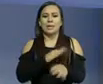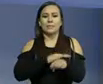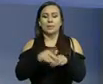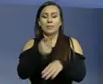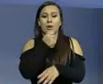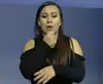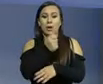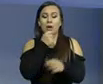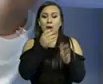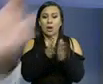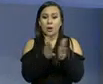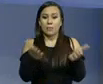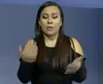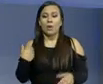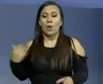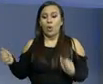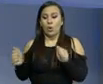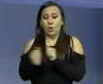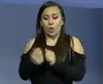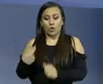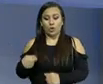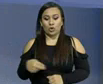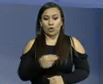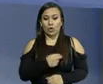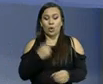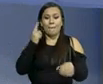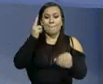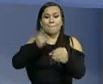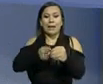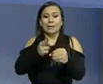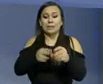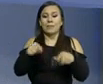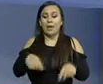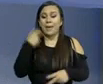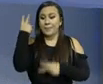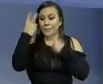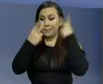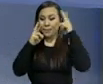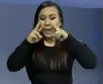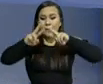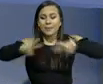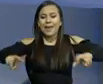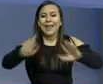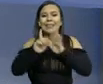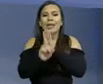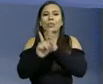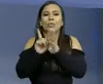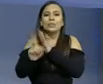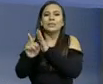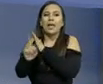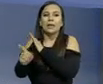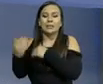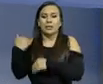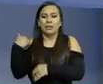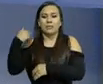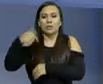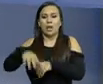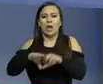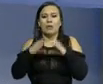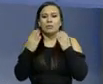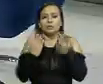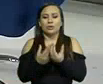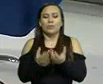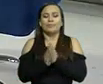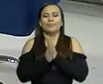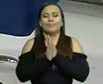medios de comunicación a kate junto con nosotros estén presentes en esta verificación de las denuncias que tenemos en la condición bueno